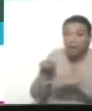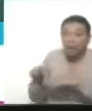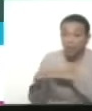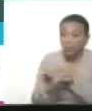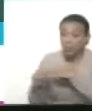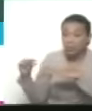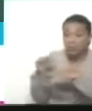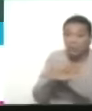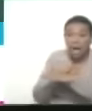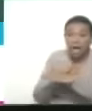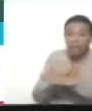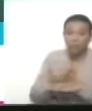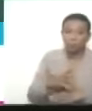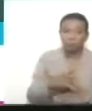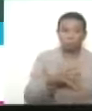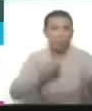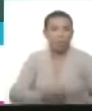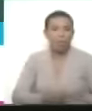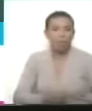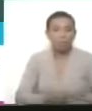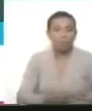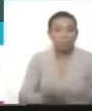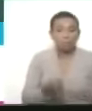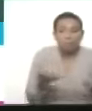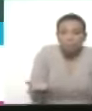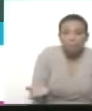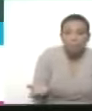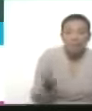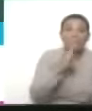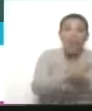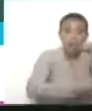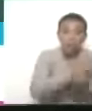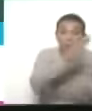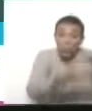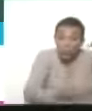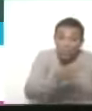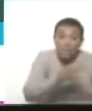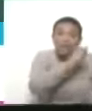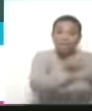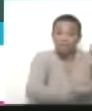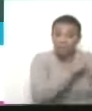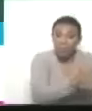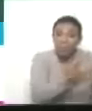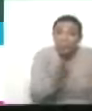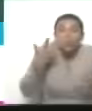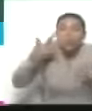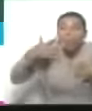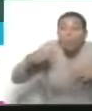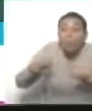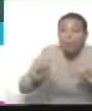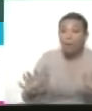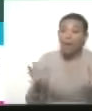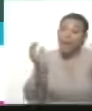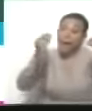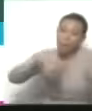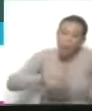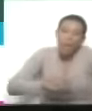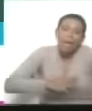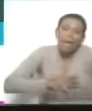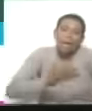Temerario Temerario que la Corte Internacional de Justicia supuestamente de acuerdo a la